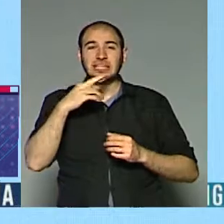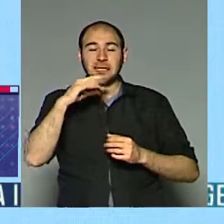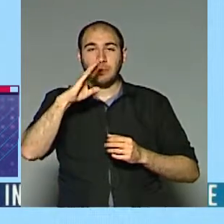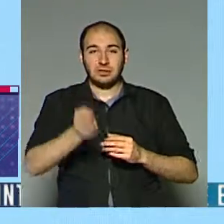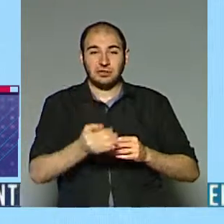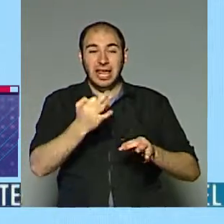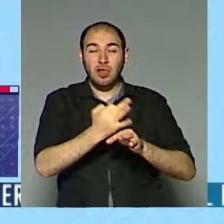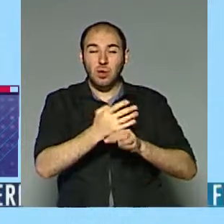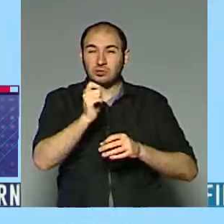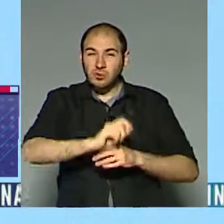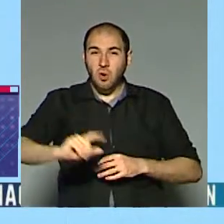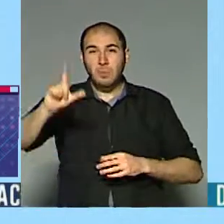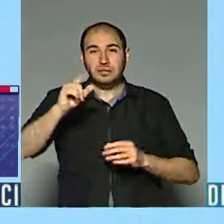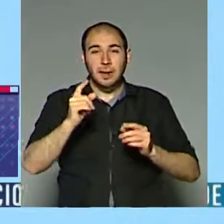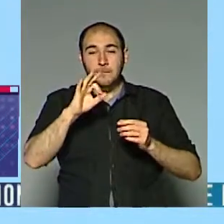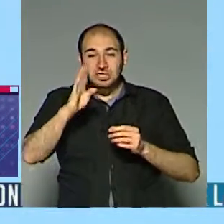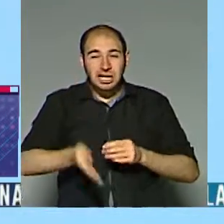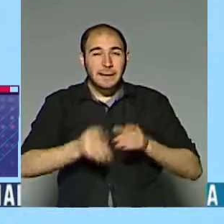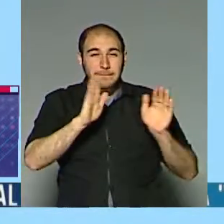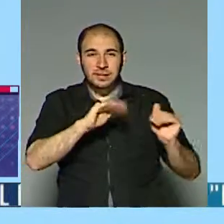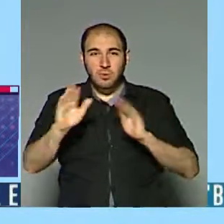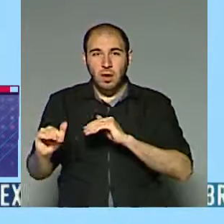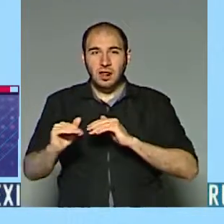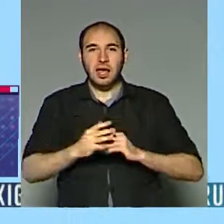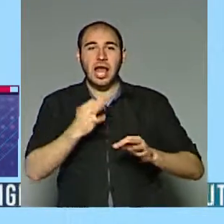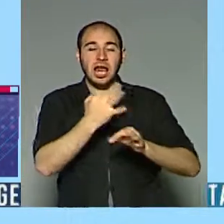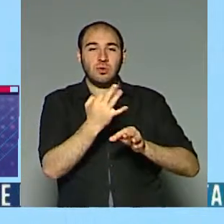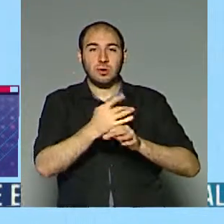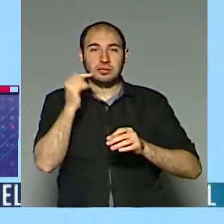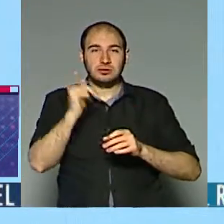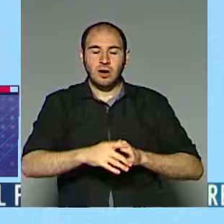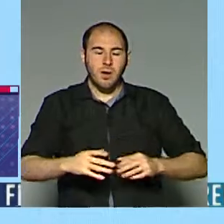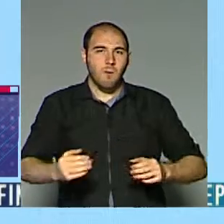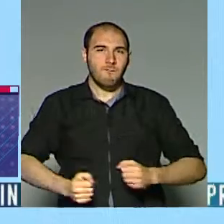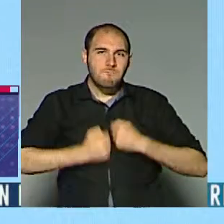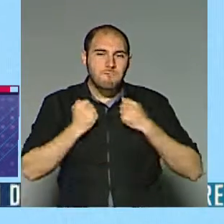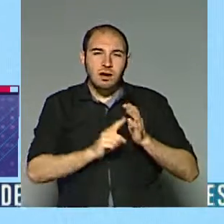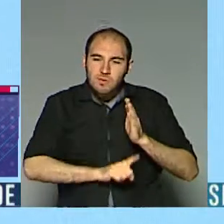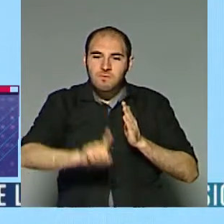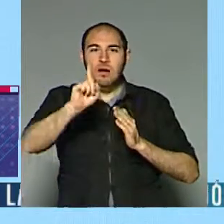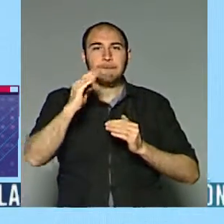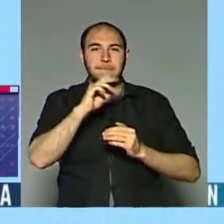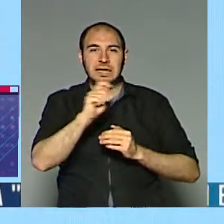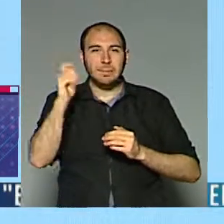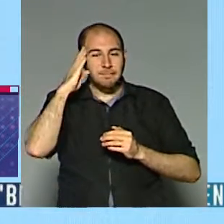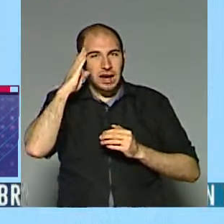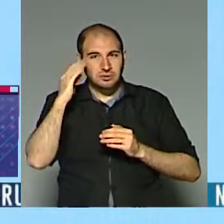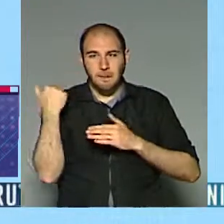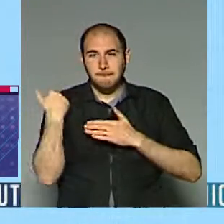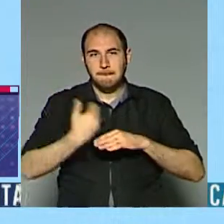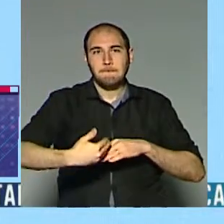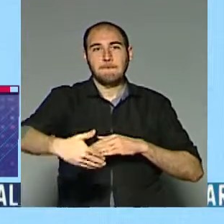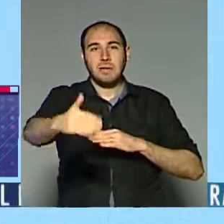el rubro educación, exactamente el mismo porcentaje, es decir que la educación golpeó muy fuerte en el mes de marzo y deja un arrastre